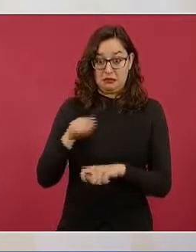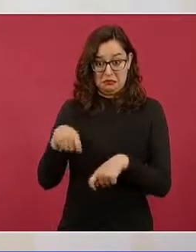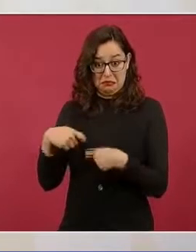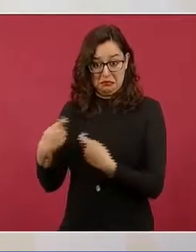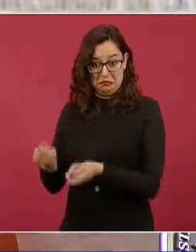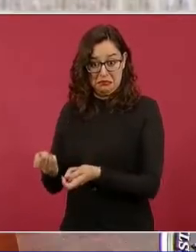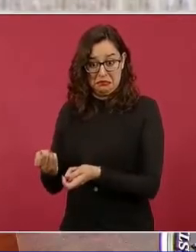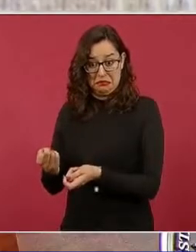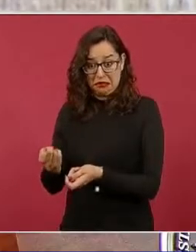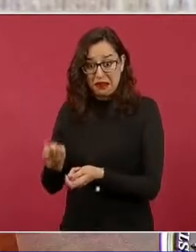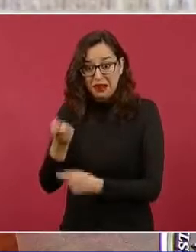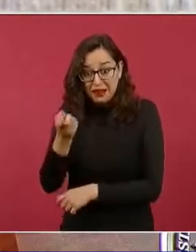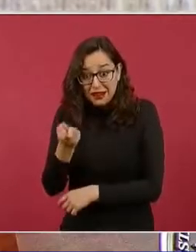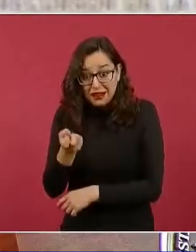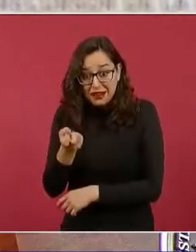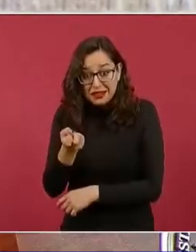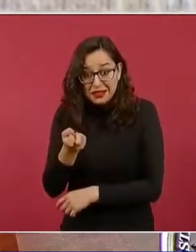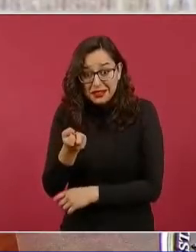una casa a mi hijo,